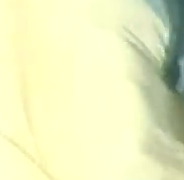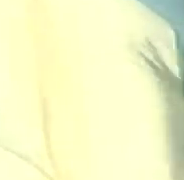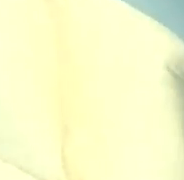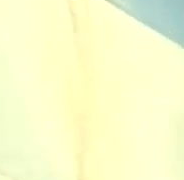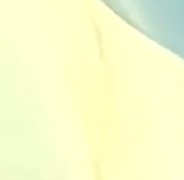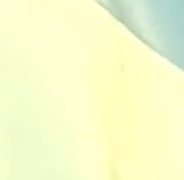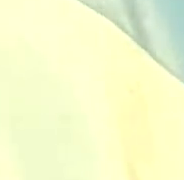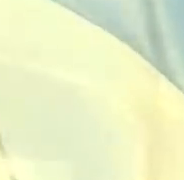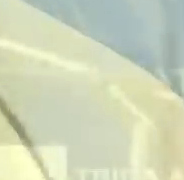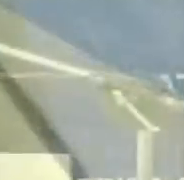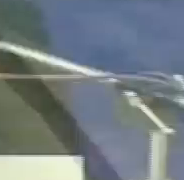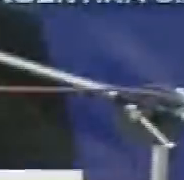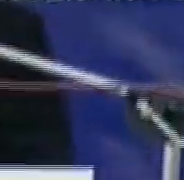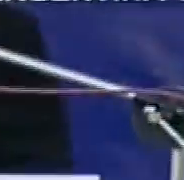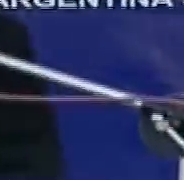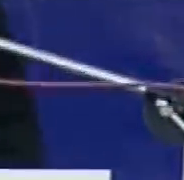Kirchner.